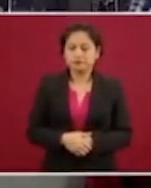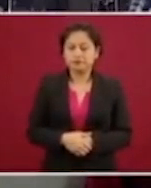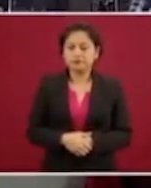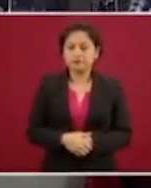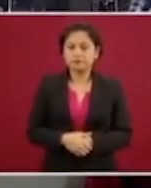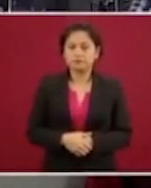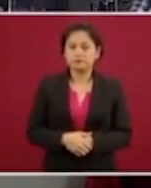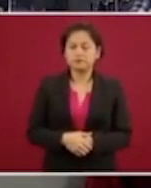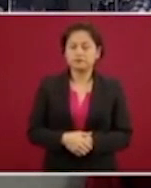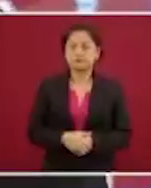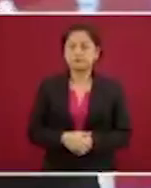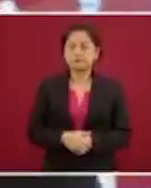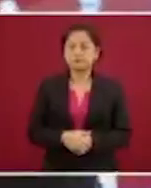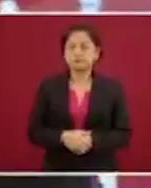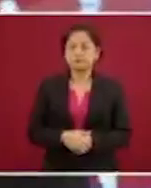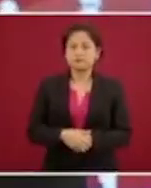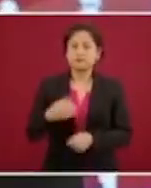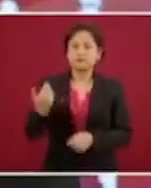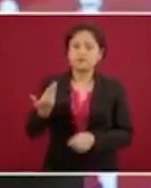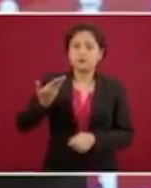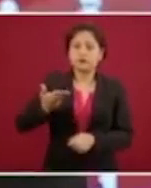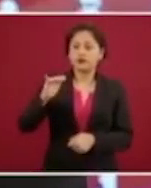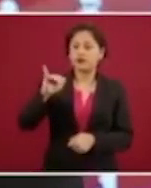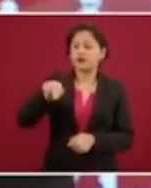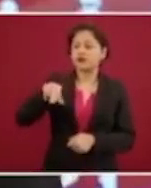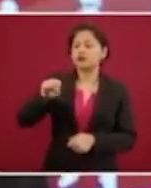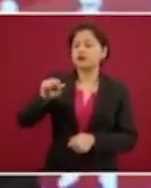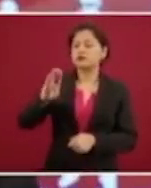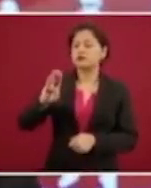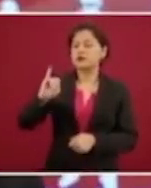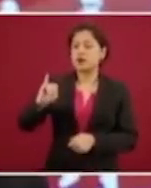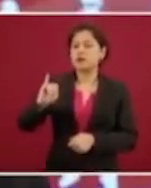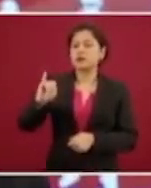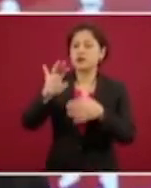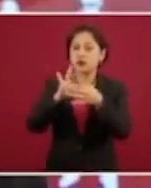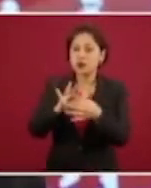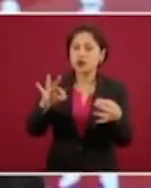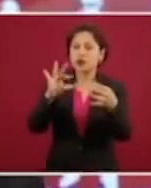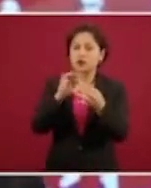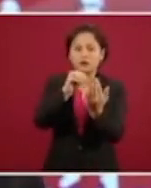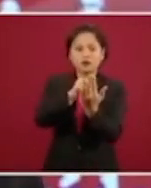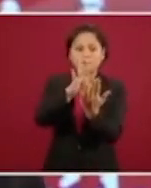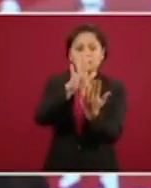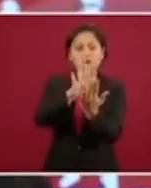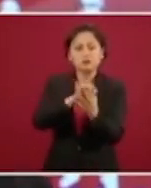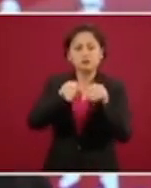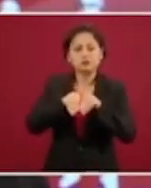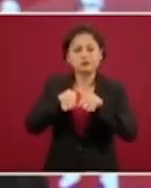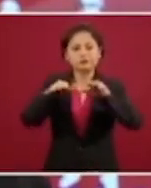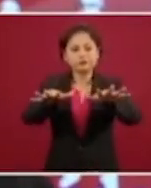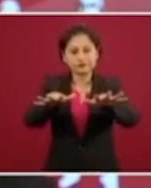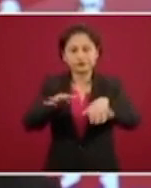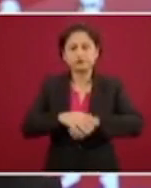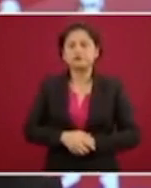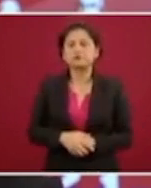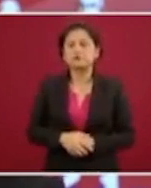Vamos a pedirle al Insabi que vaya publicando esto, con toda transparencia, qué es lo que está adquiriendo y a qué precio. Pero sí ha habido, decía yo hace un